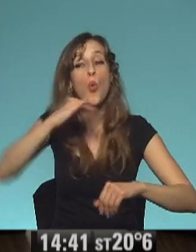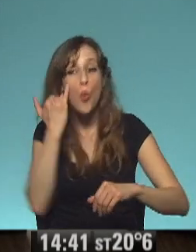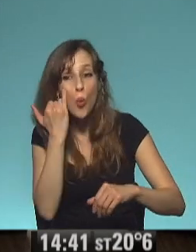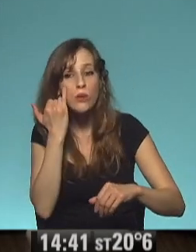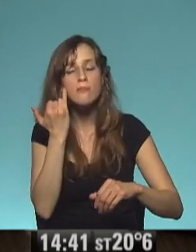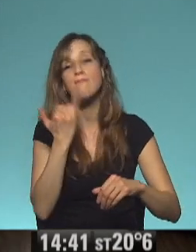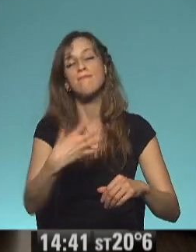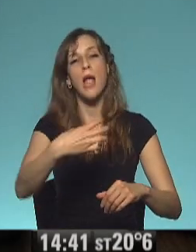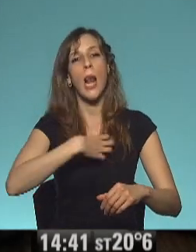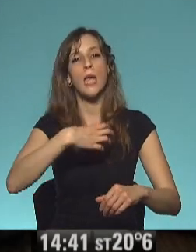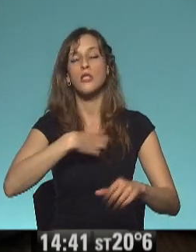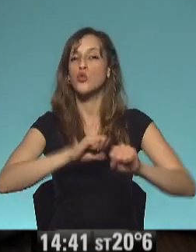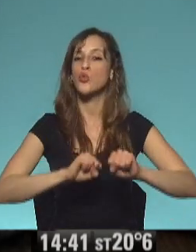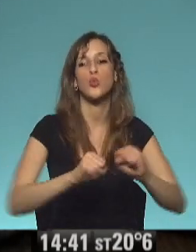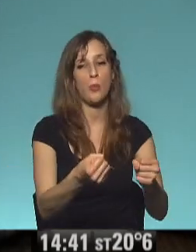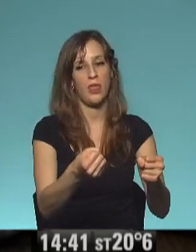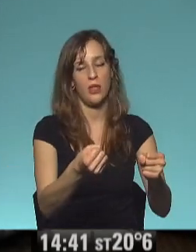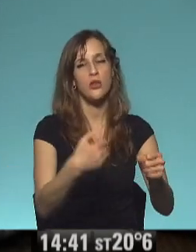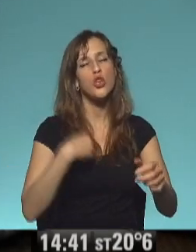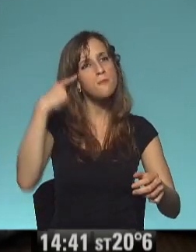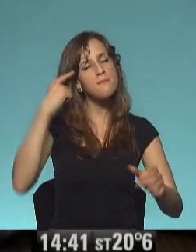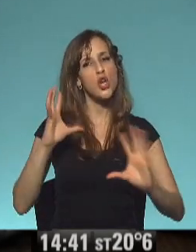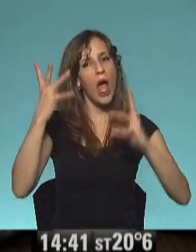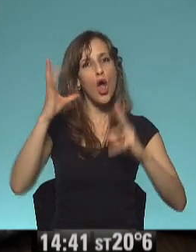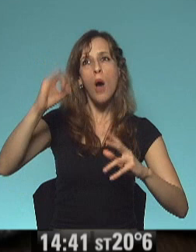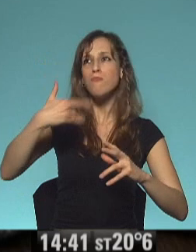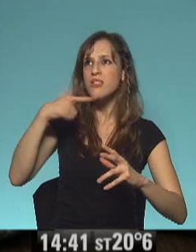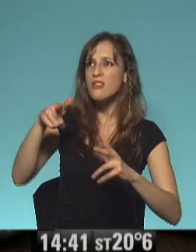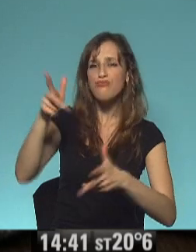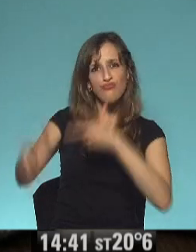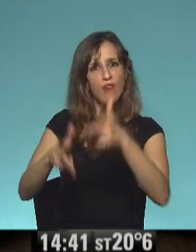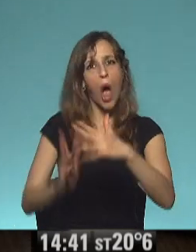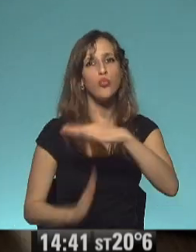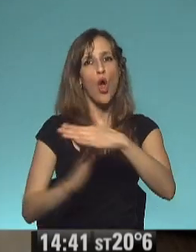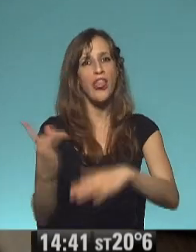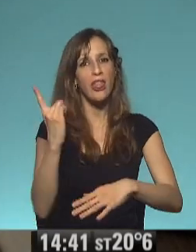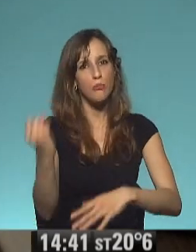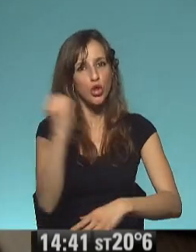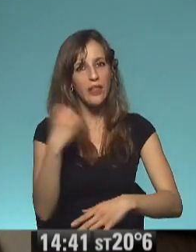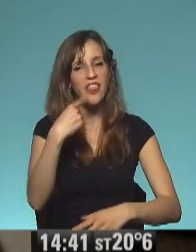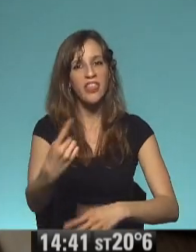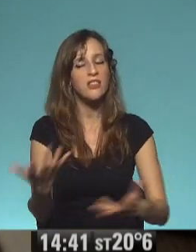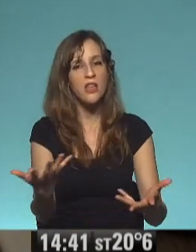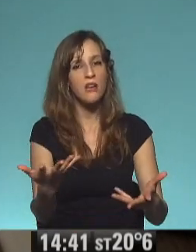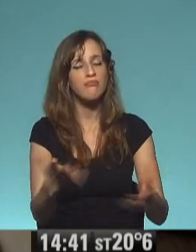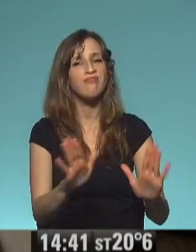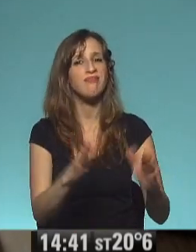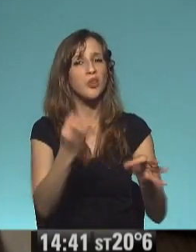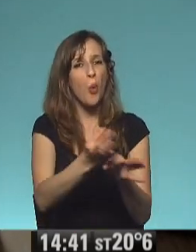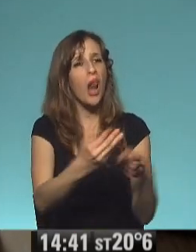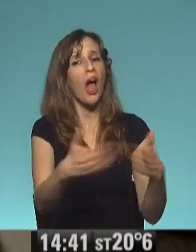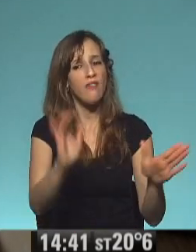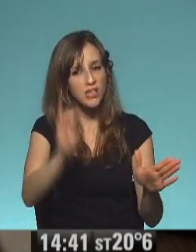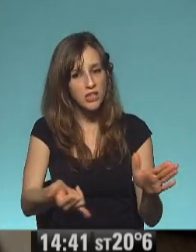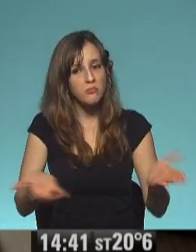yo me había molestado un poco, porque dije, pero si la Organización Mundial de la Salud dice que no, ¿por qué hacen esto? Pero en esa misma semana la Organización Mundial de la